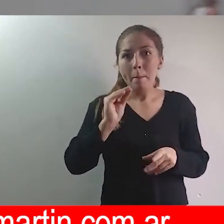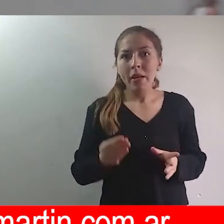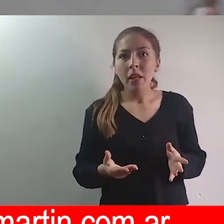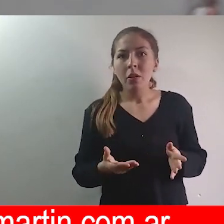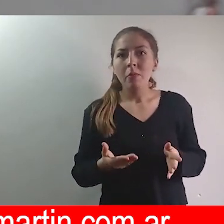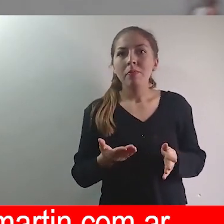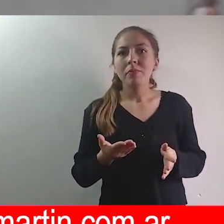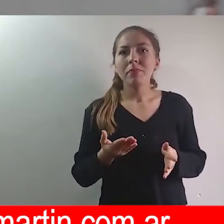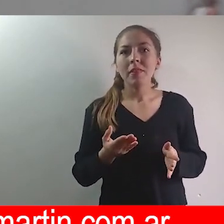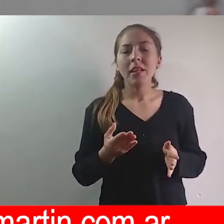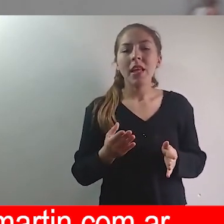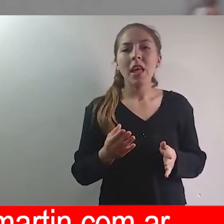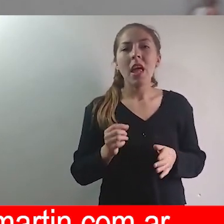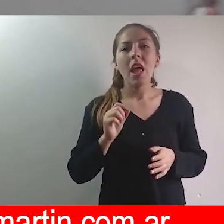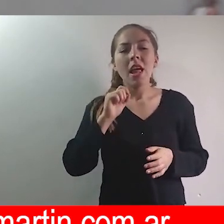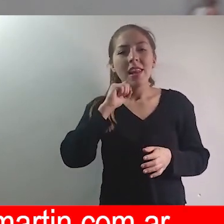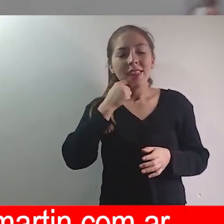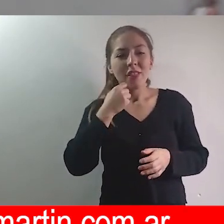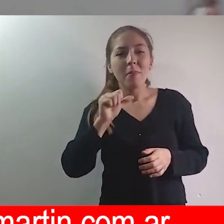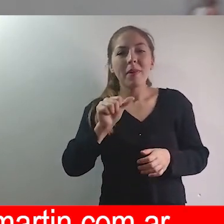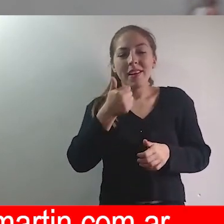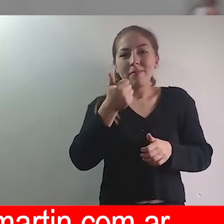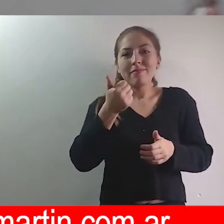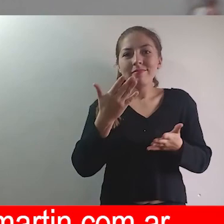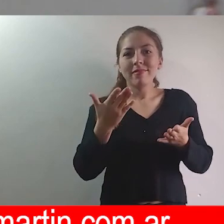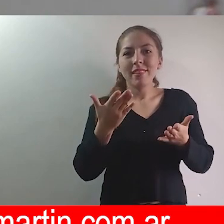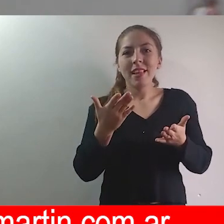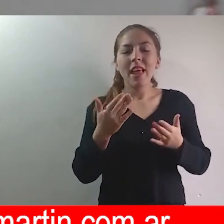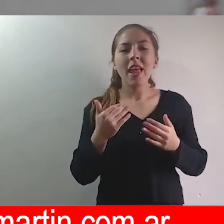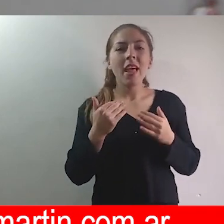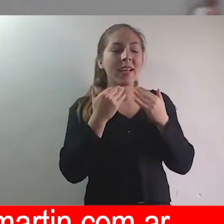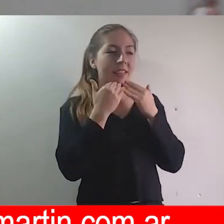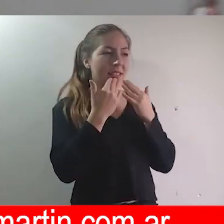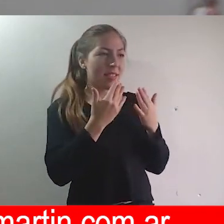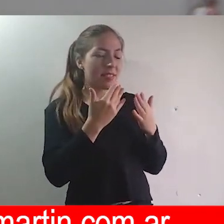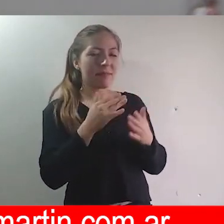nosotros y la verdad que va a ser muy lindo para volver al triunfo. Muchas gracias. Gracias a ustedes.